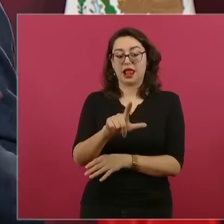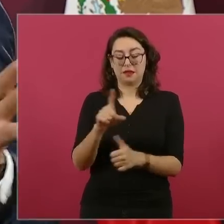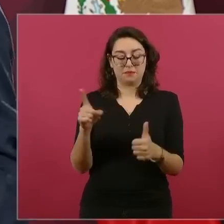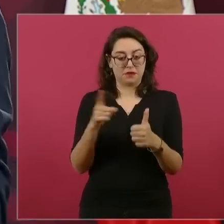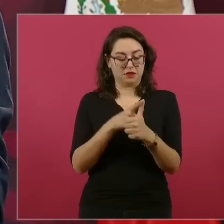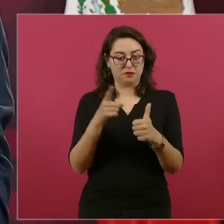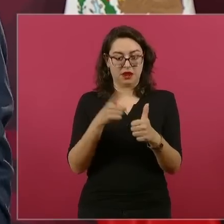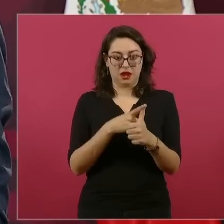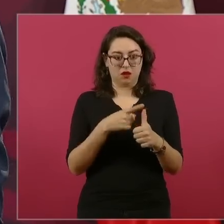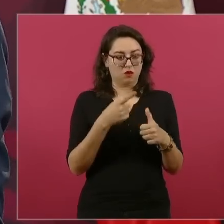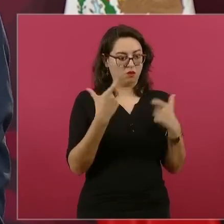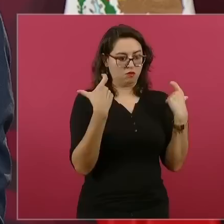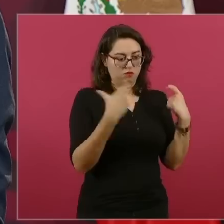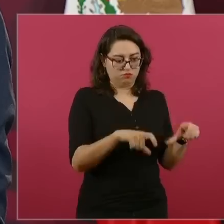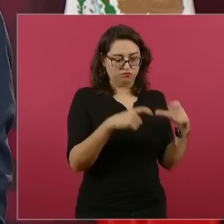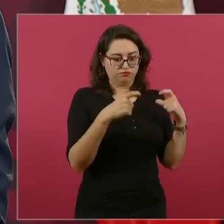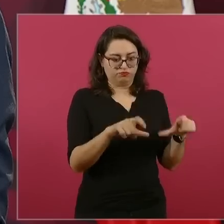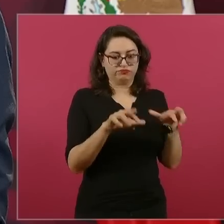cambio significativo,